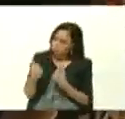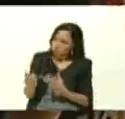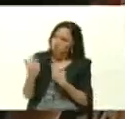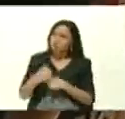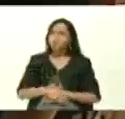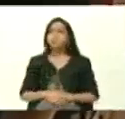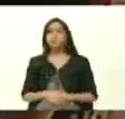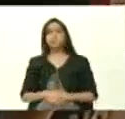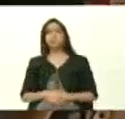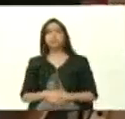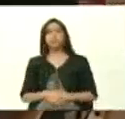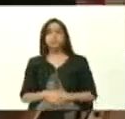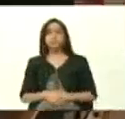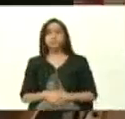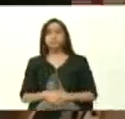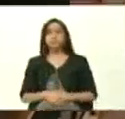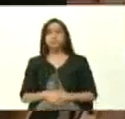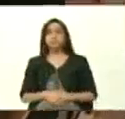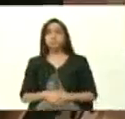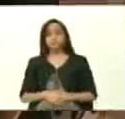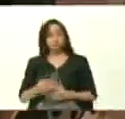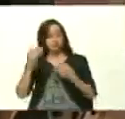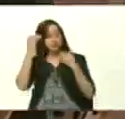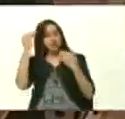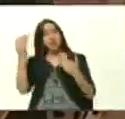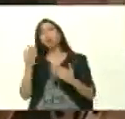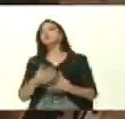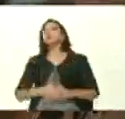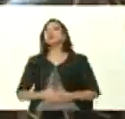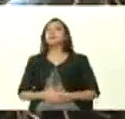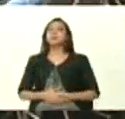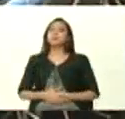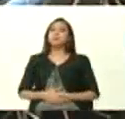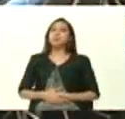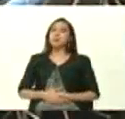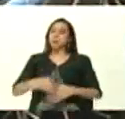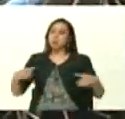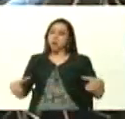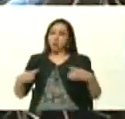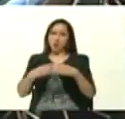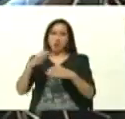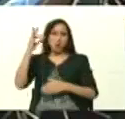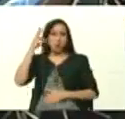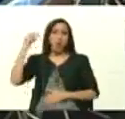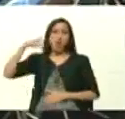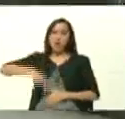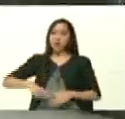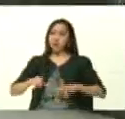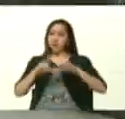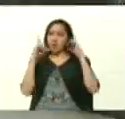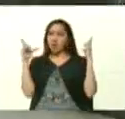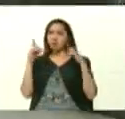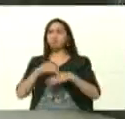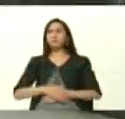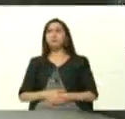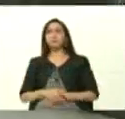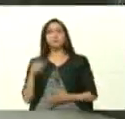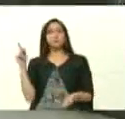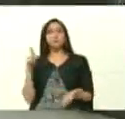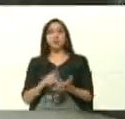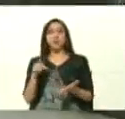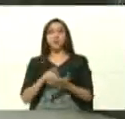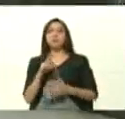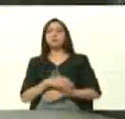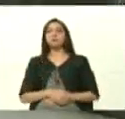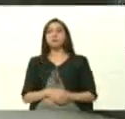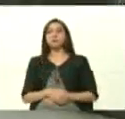Bueno, vicepresidenta, saludarla a usted, mujeres acá de La Guaira, del sector Mirabal presente.